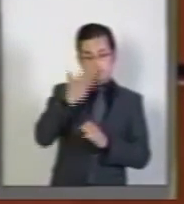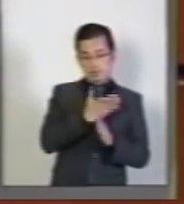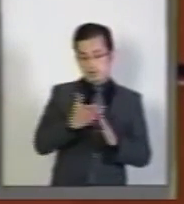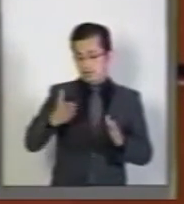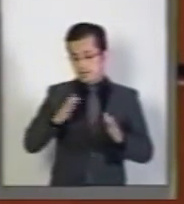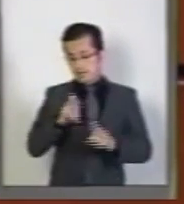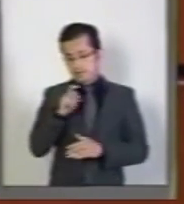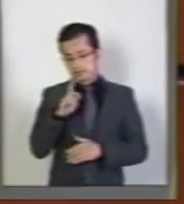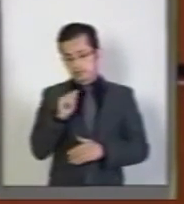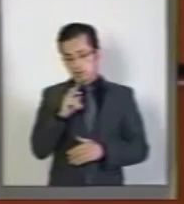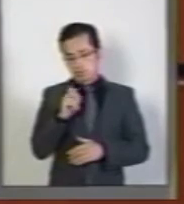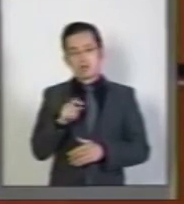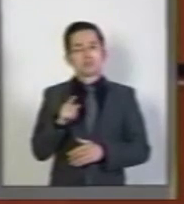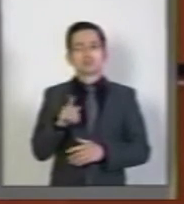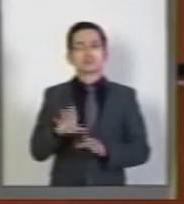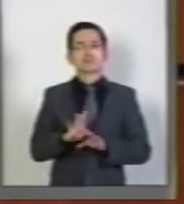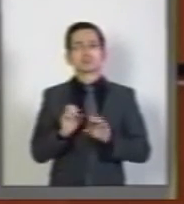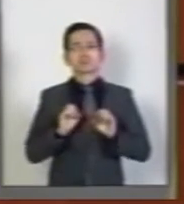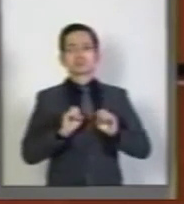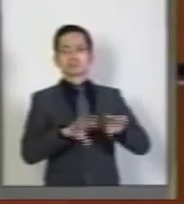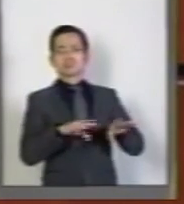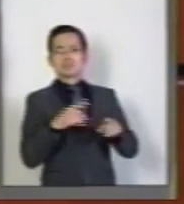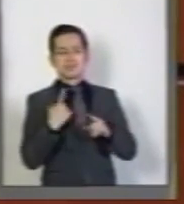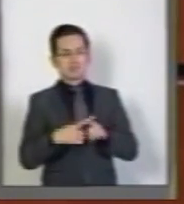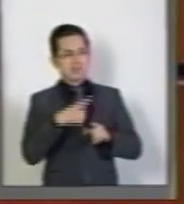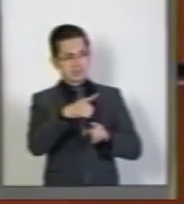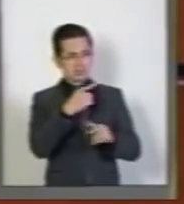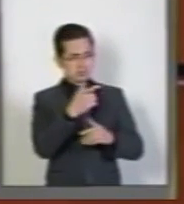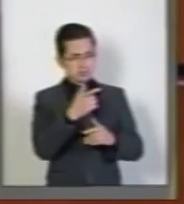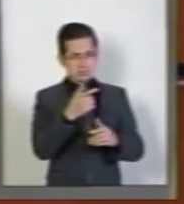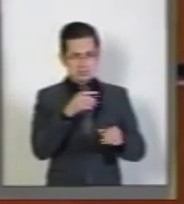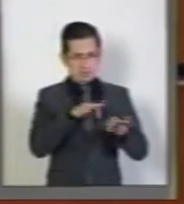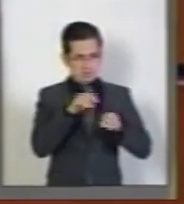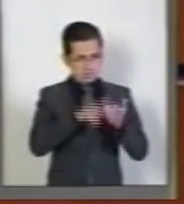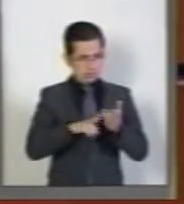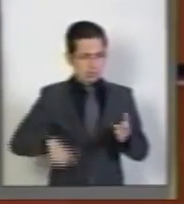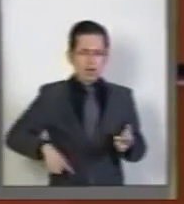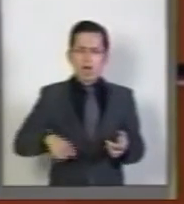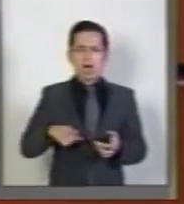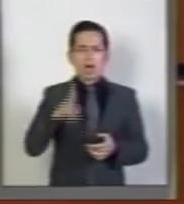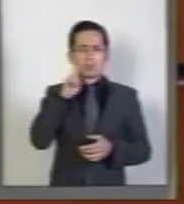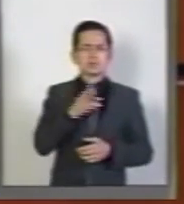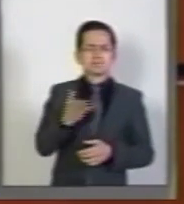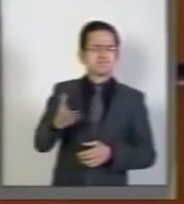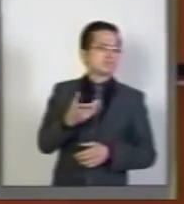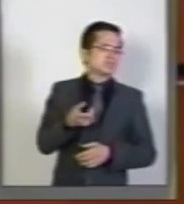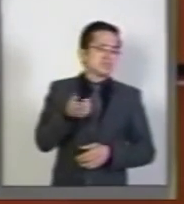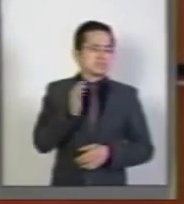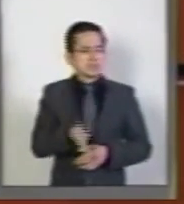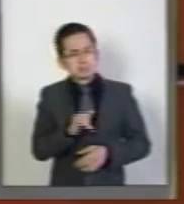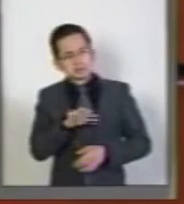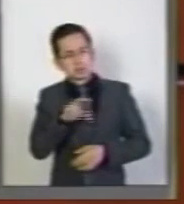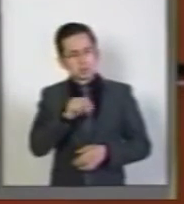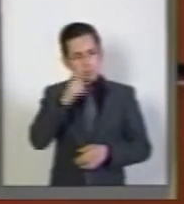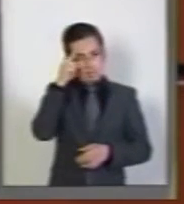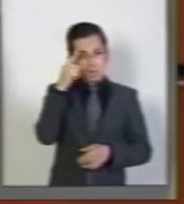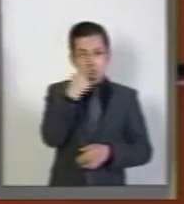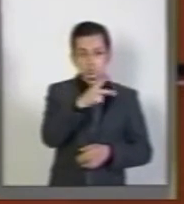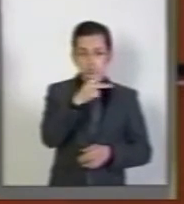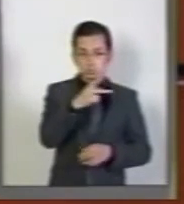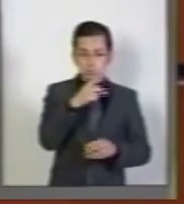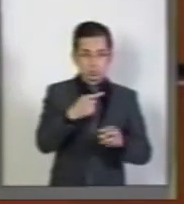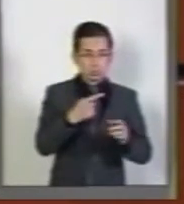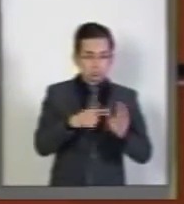a criterio del servidor público la facultad de autorizar o no el que se publicite de manera total sus